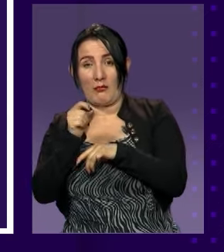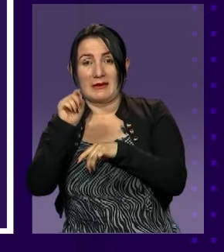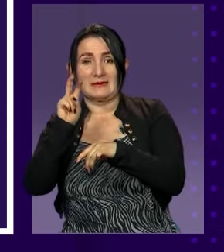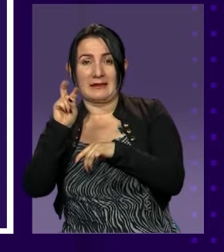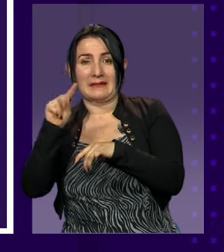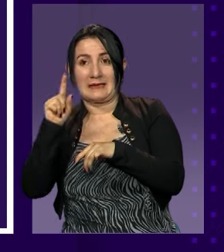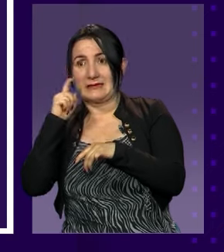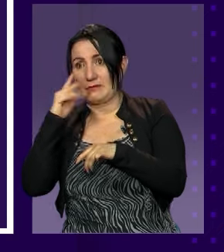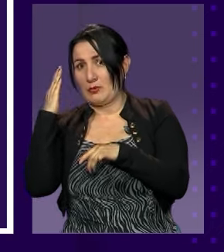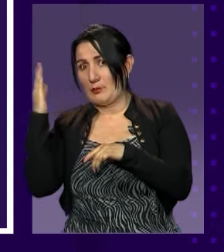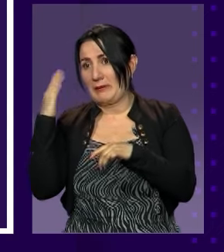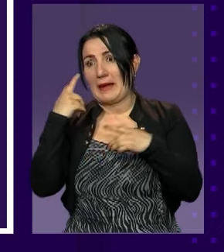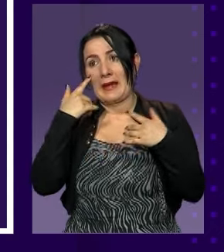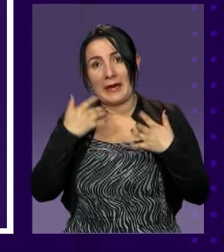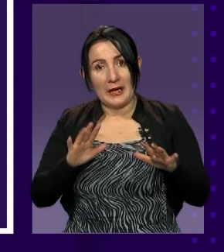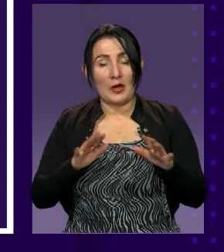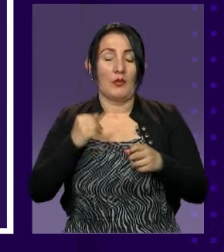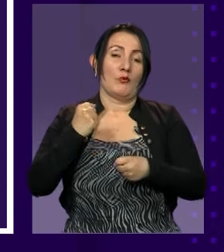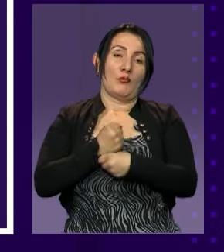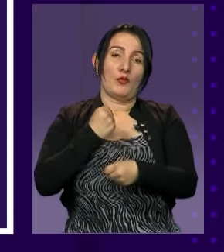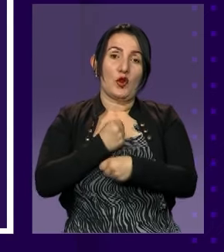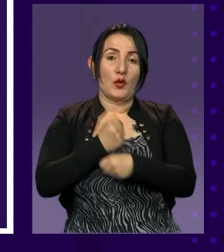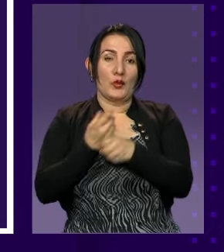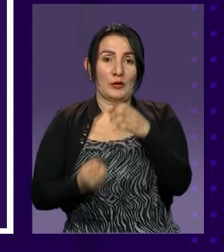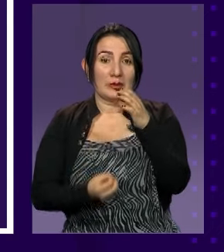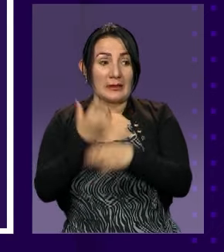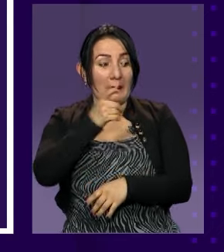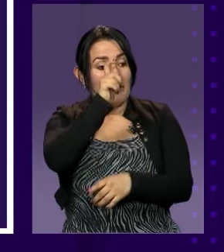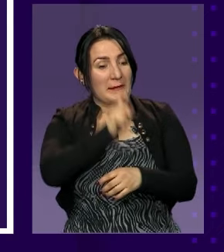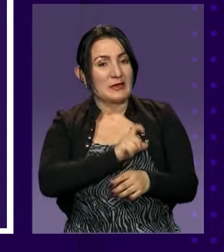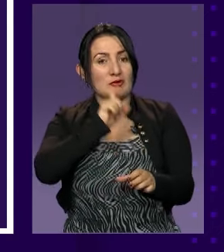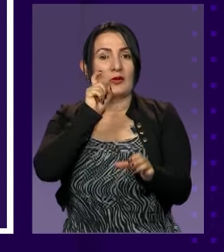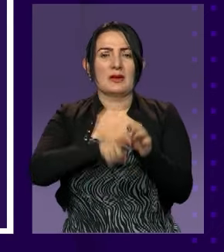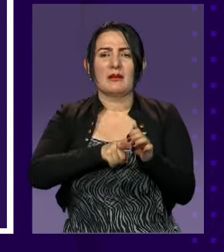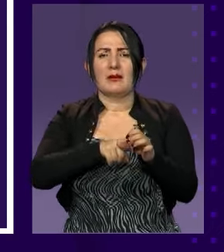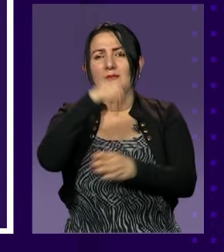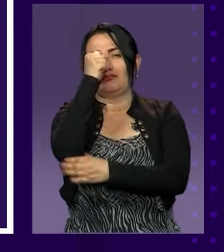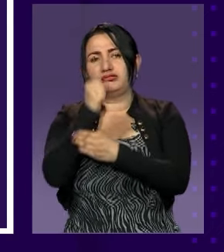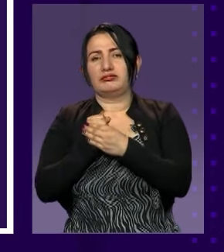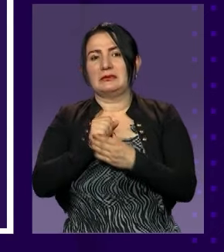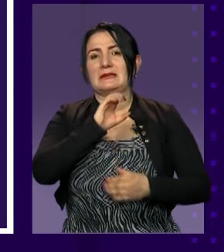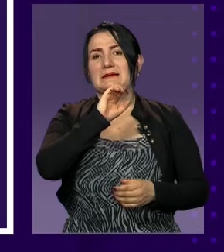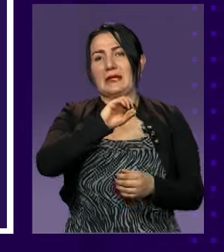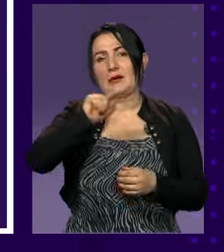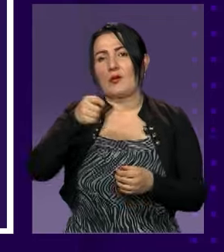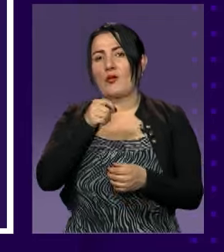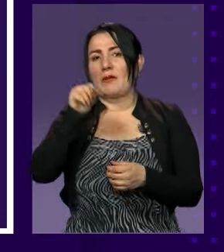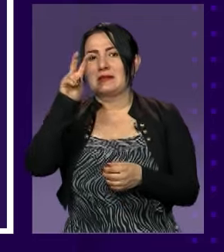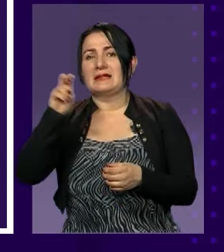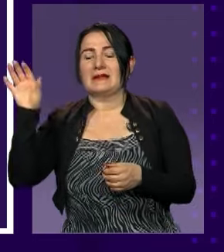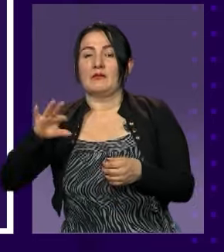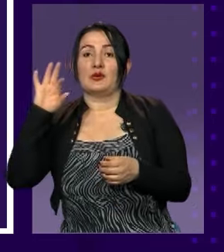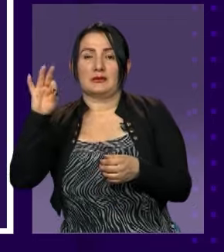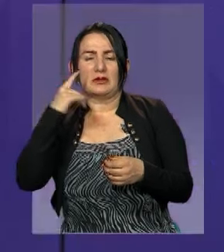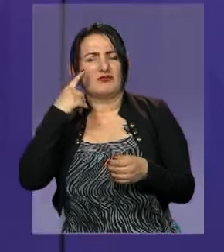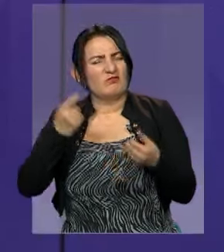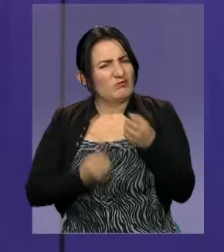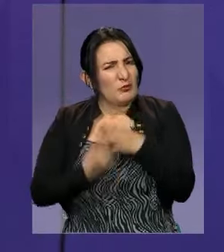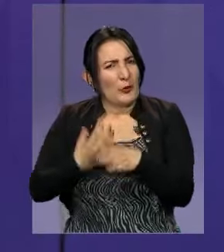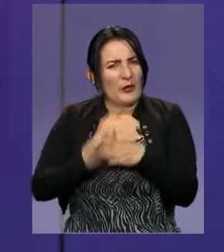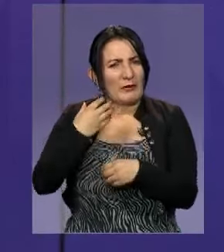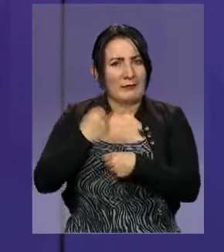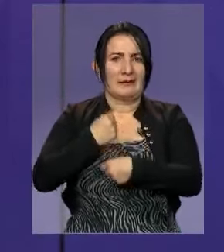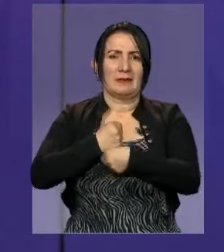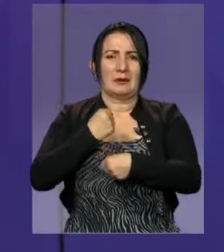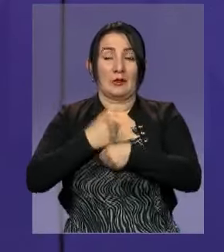0,76%. Sin embargo, la productividad laboral por persona empleada cayó al menos 0,7%. Este tema de la productividad